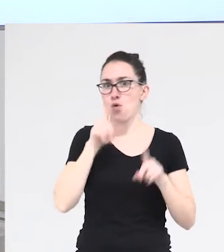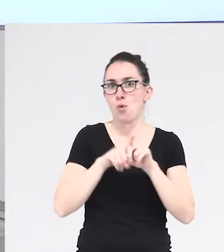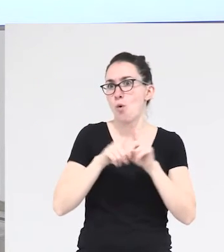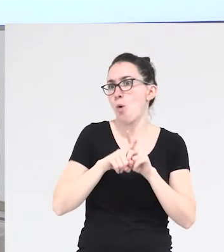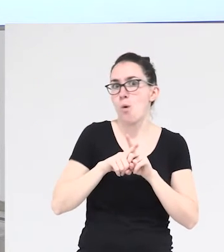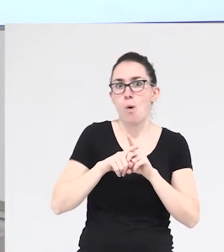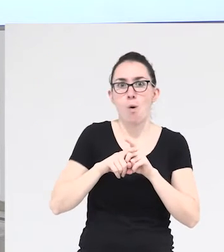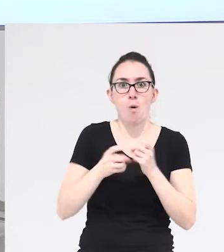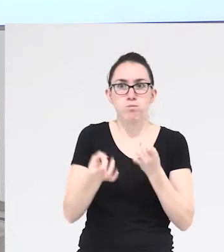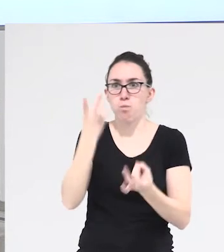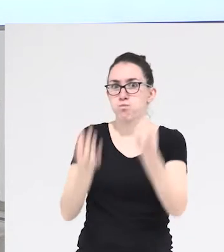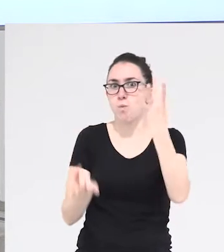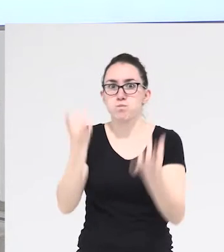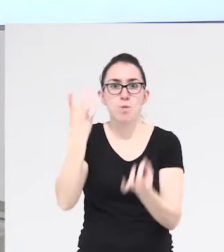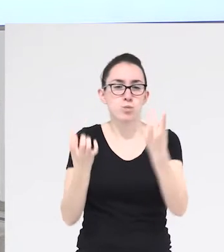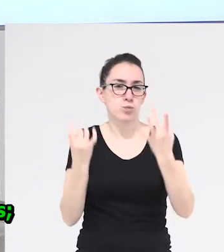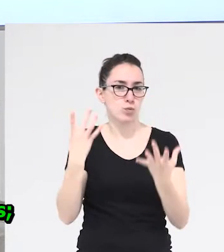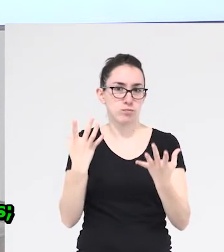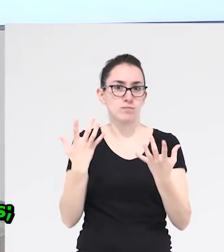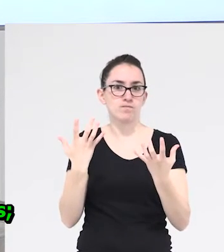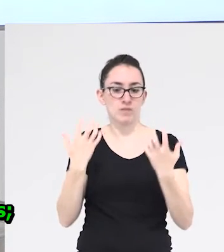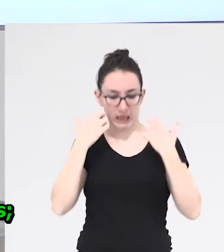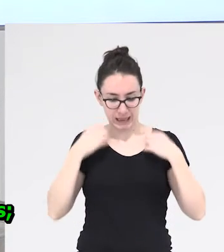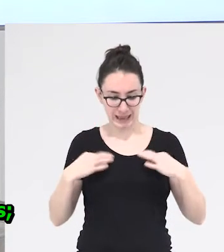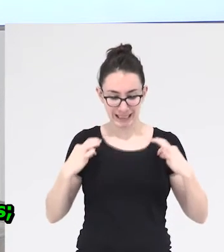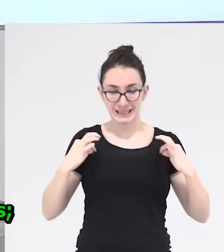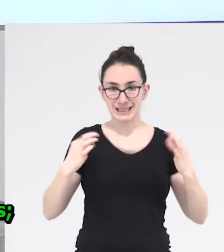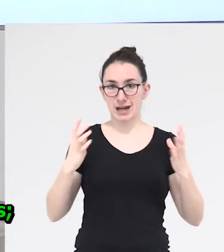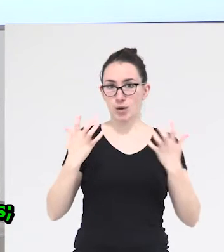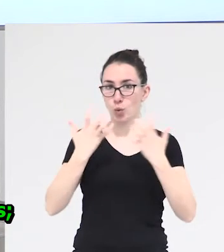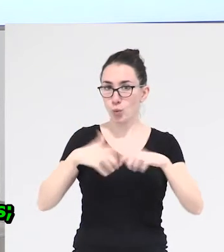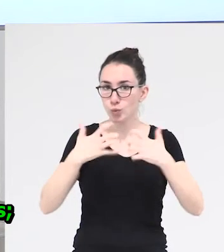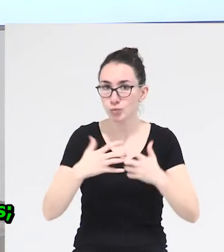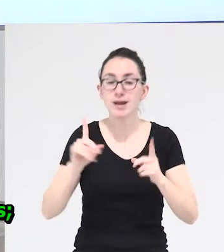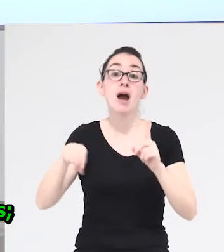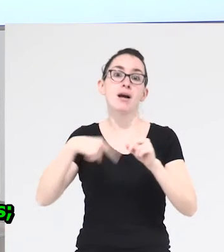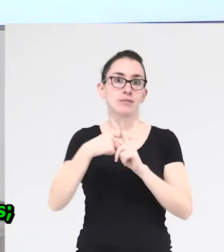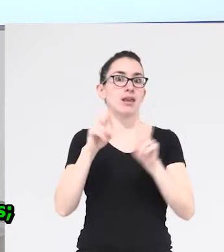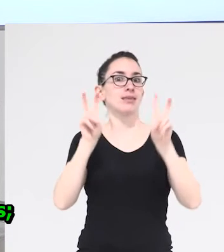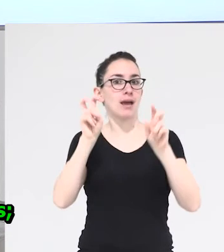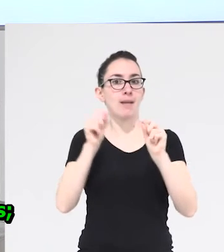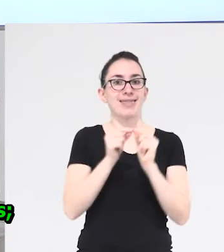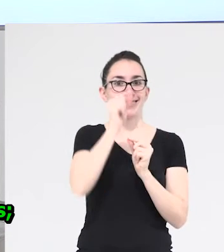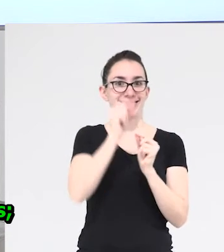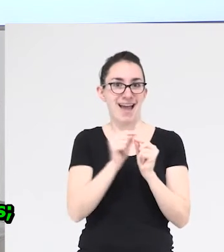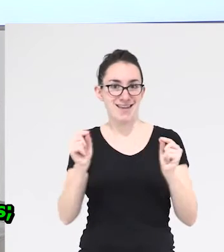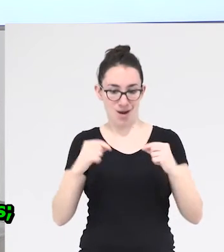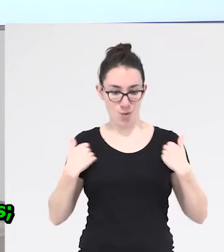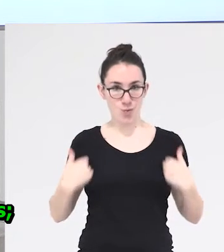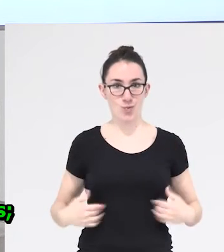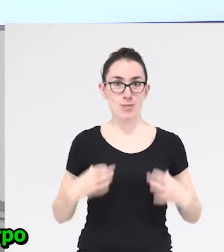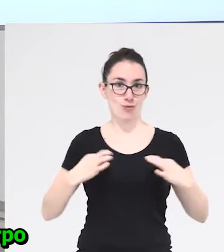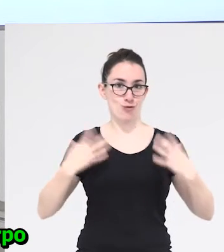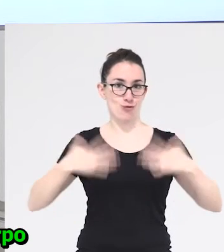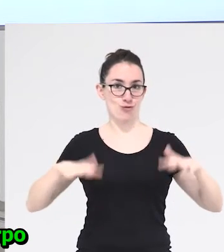boom de las de la industria textil. También están surgiendo las tallas, ¿no? Los sistemas el sistema de tallas